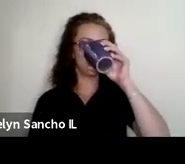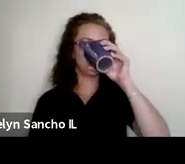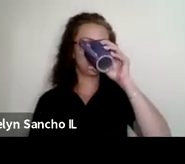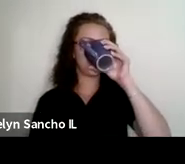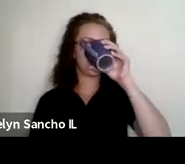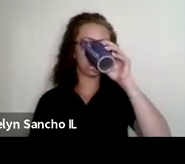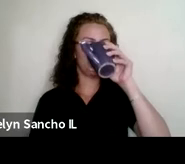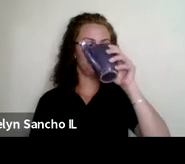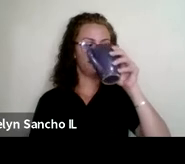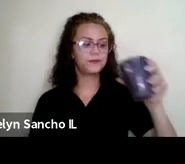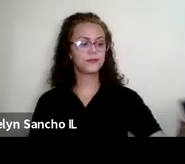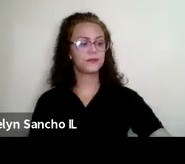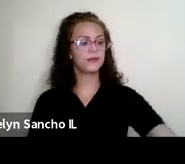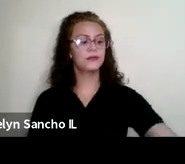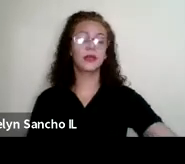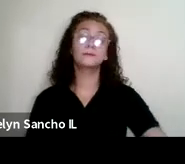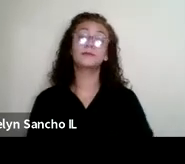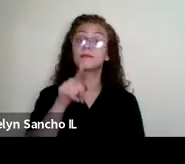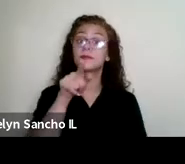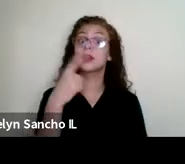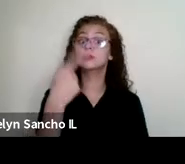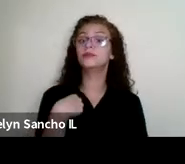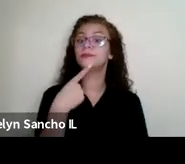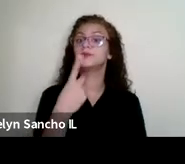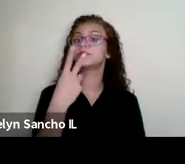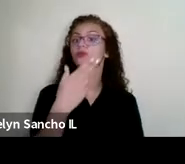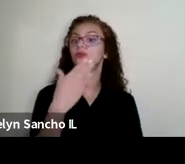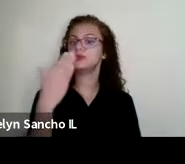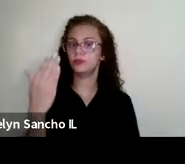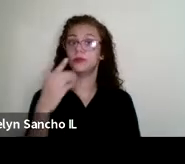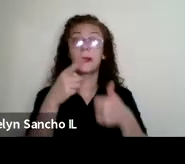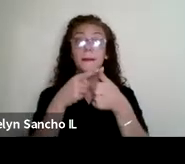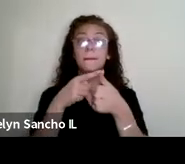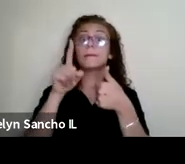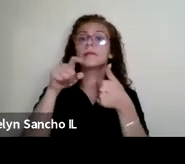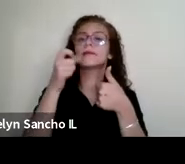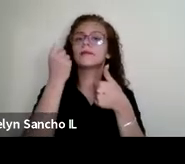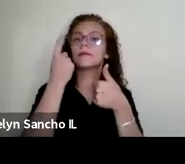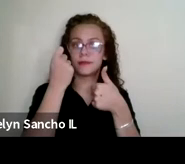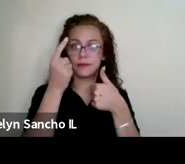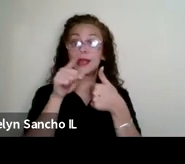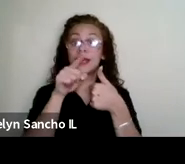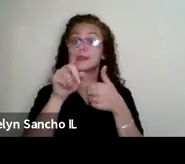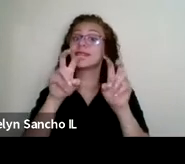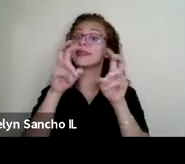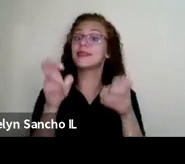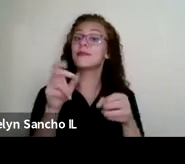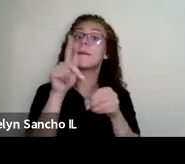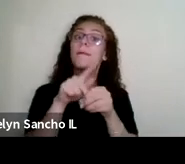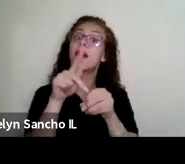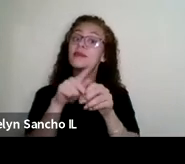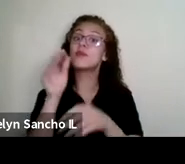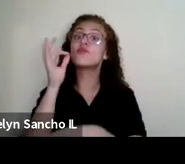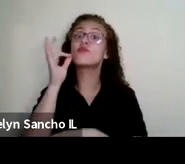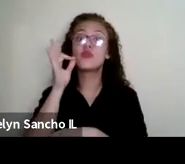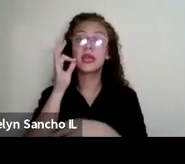mencionar dos cosas. Lo primero es que tenemos que comprender que este tema de la participación de las